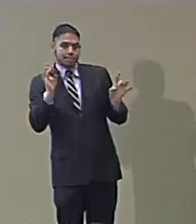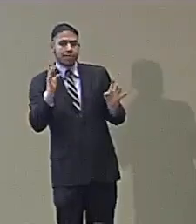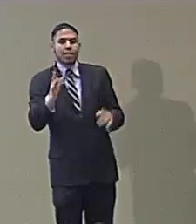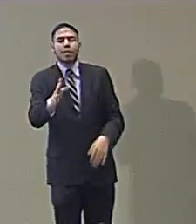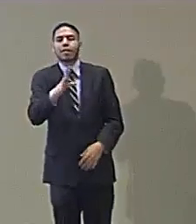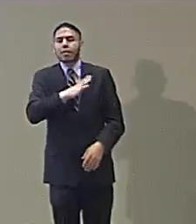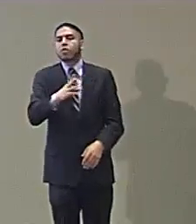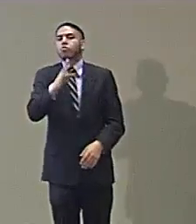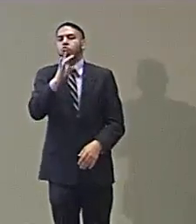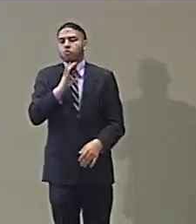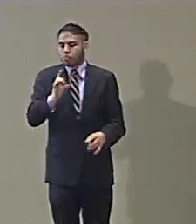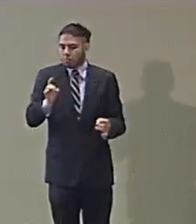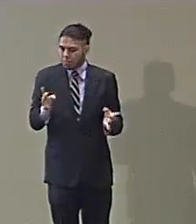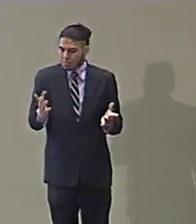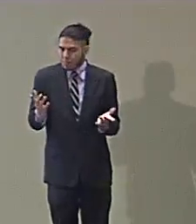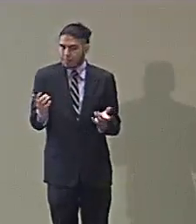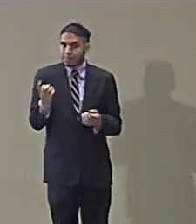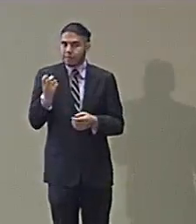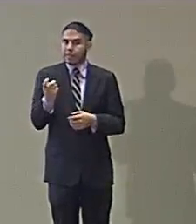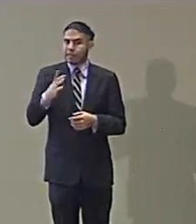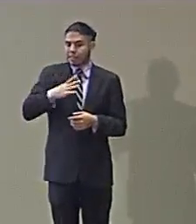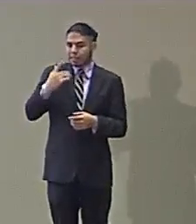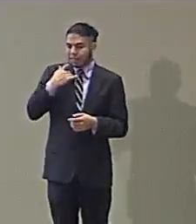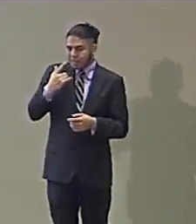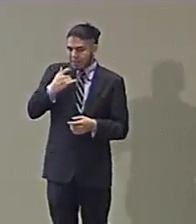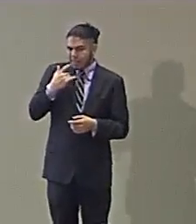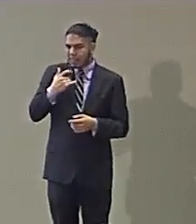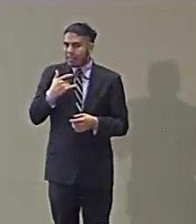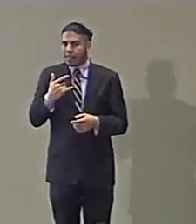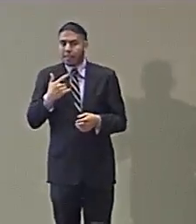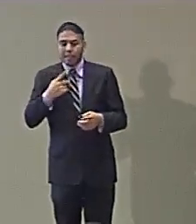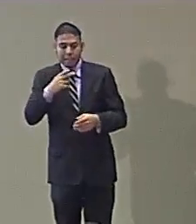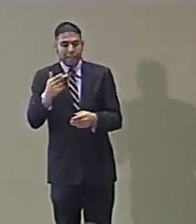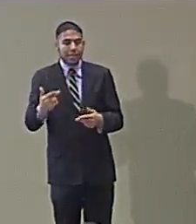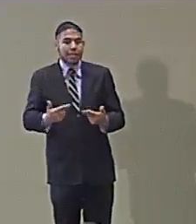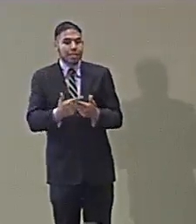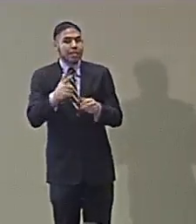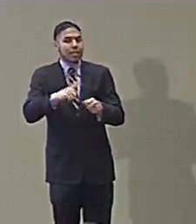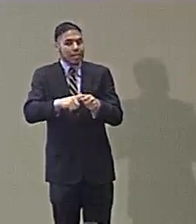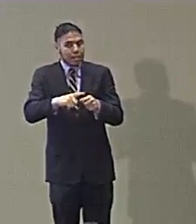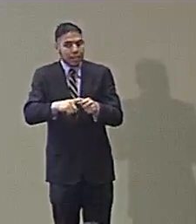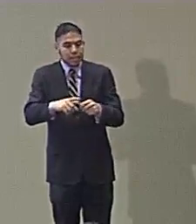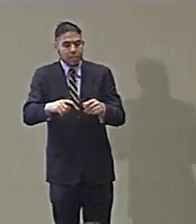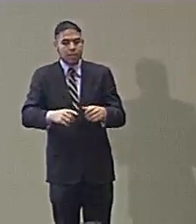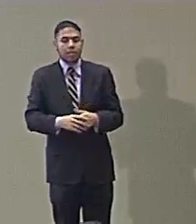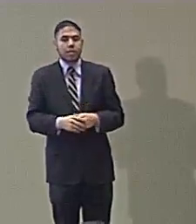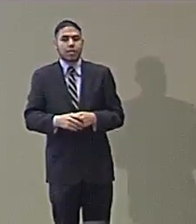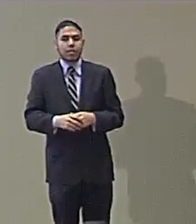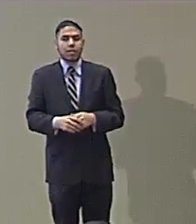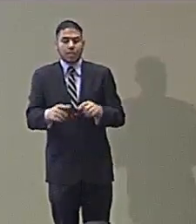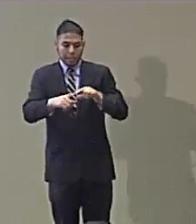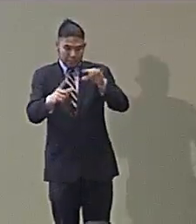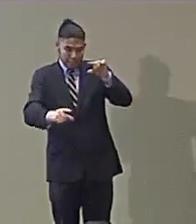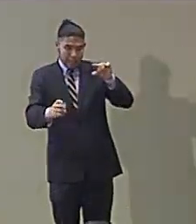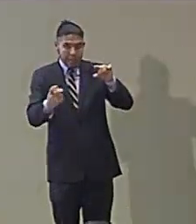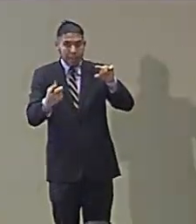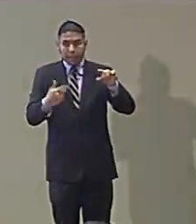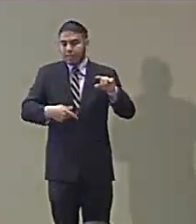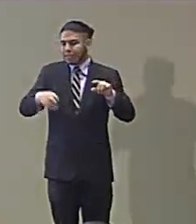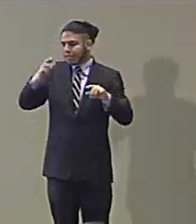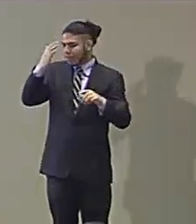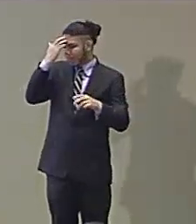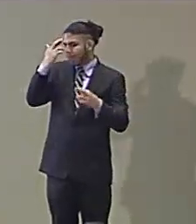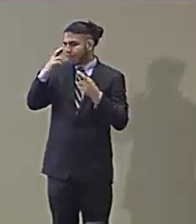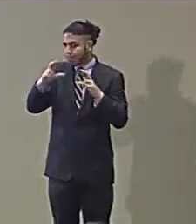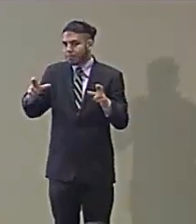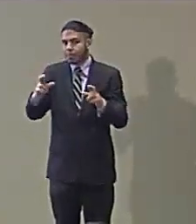tenemos obviamente retos a nivel internacional pero los tenemos en mexico y los tenemos que reconocer y cualquier tipo de